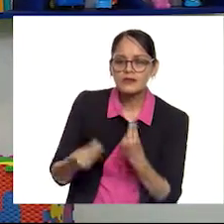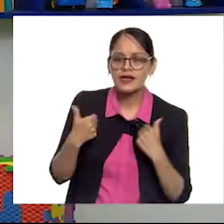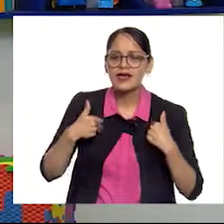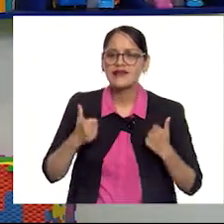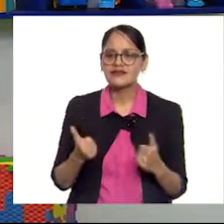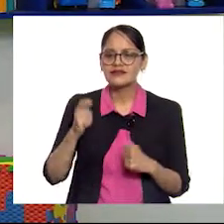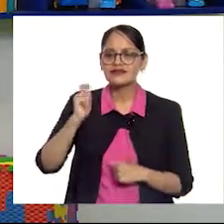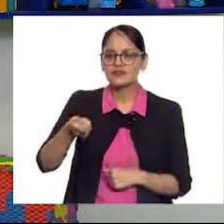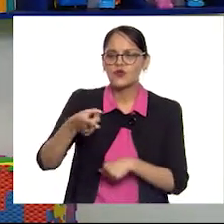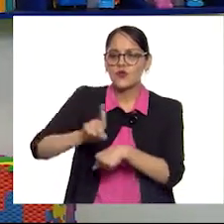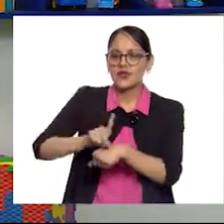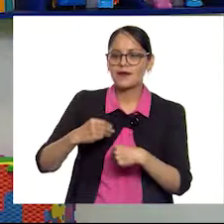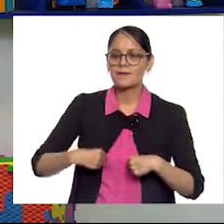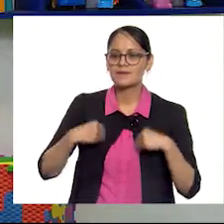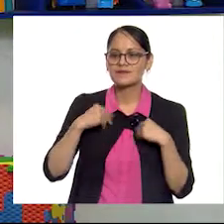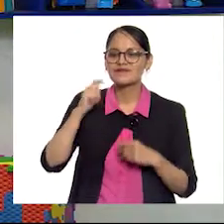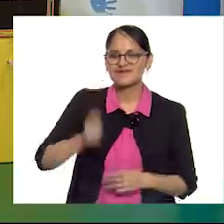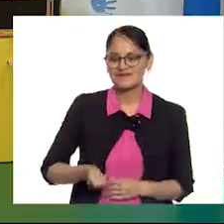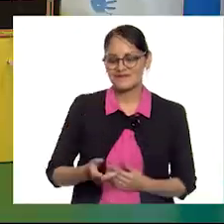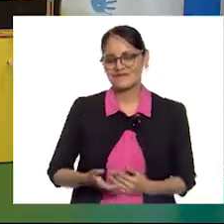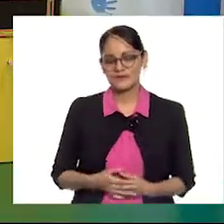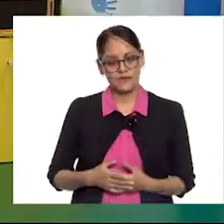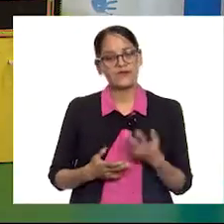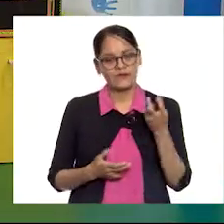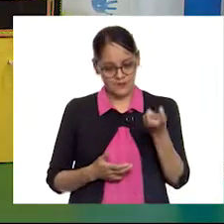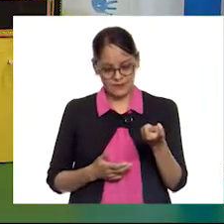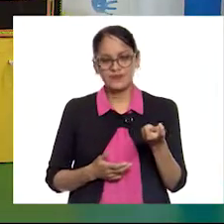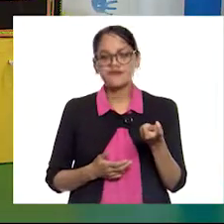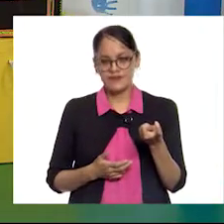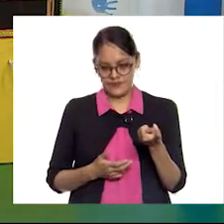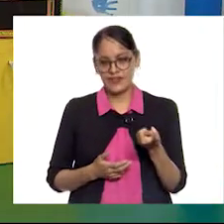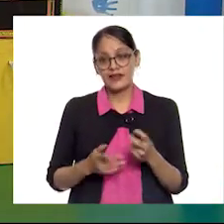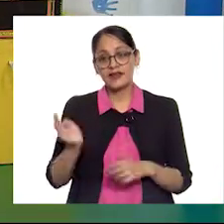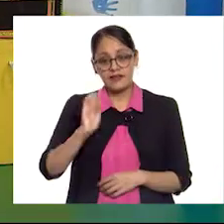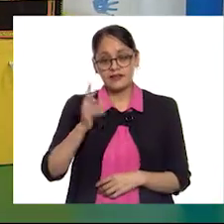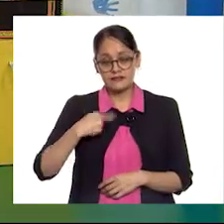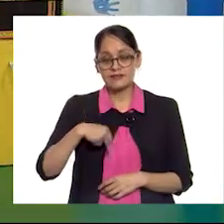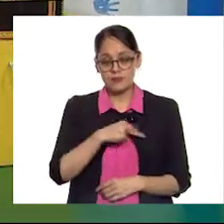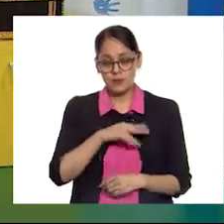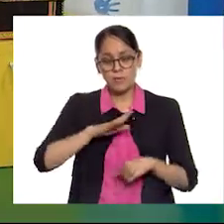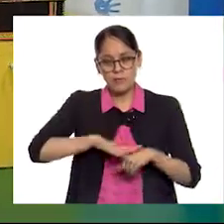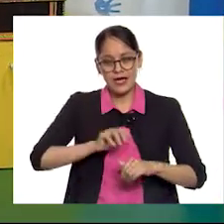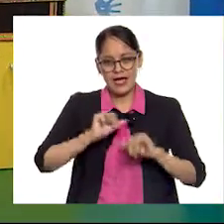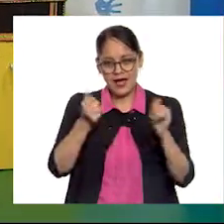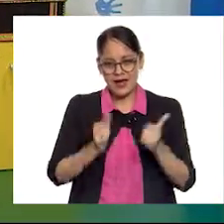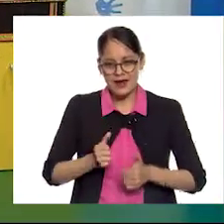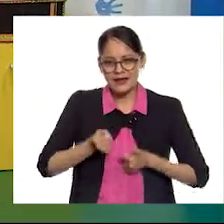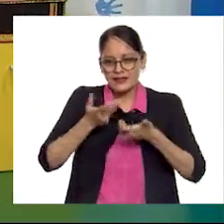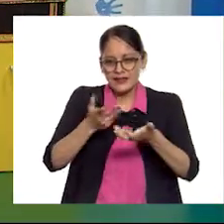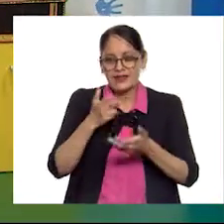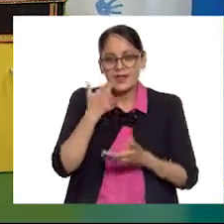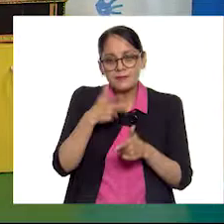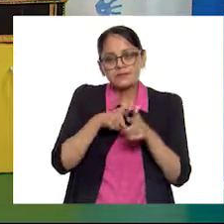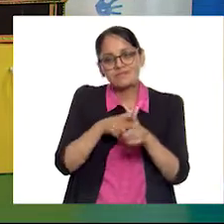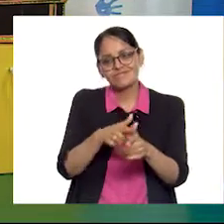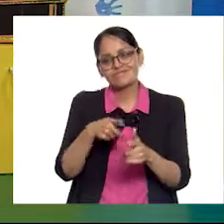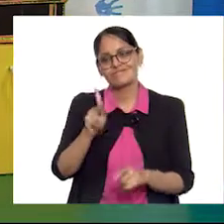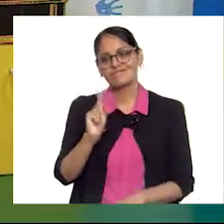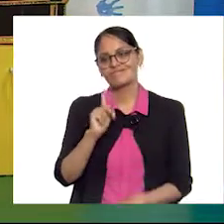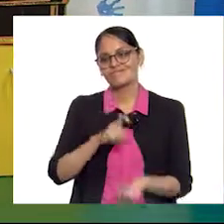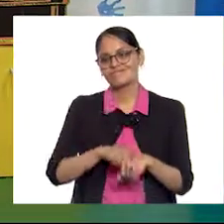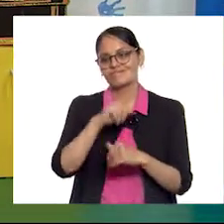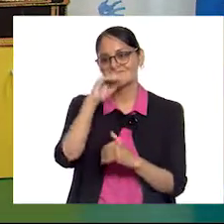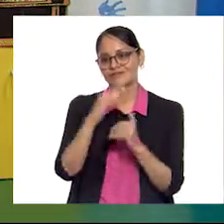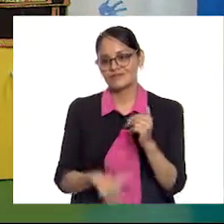su performance. Así es, Pepe. Y bueno, quisiéramos continuar haciendo a lo mejor más manifestaciones artísticas de performance, pero se nos acabó